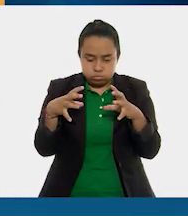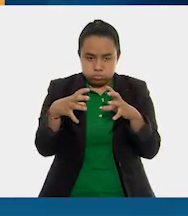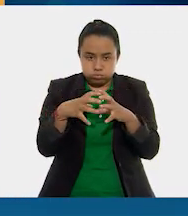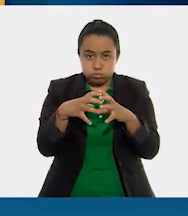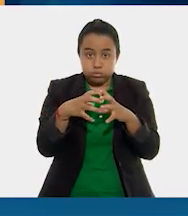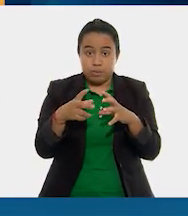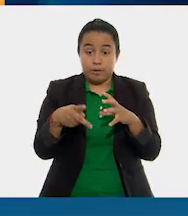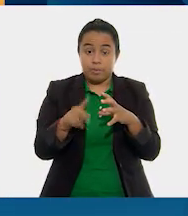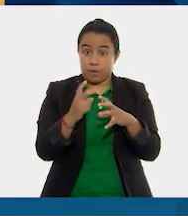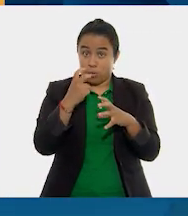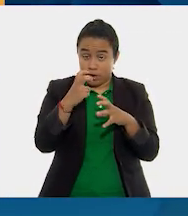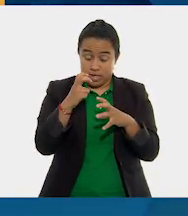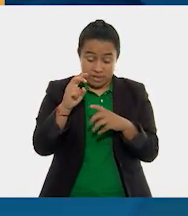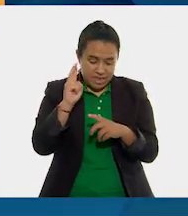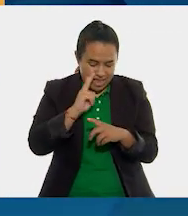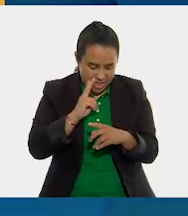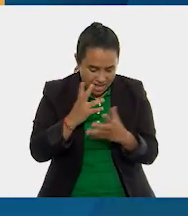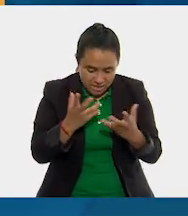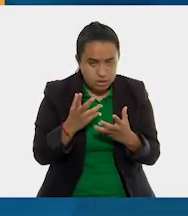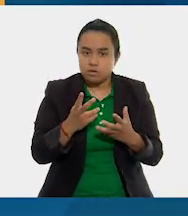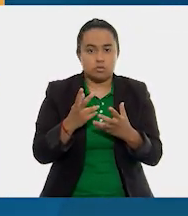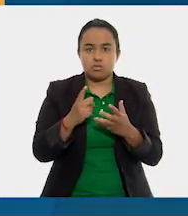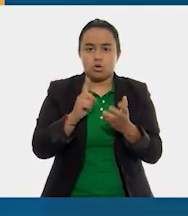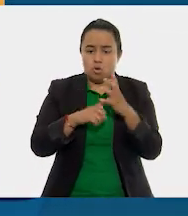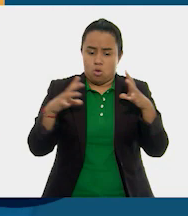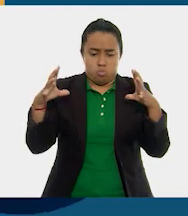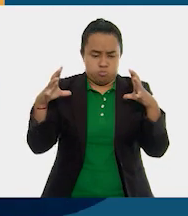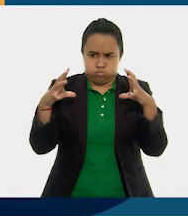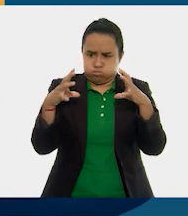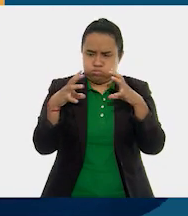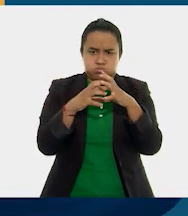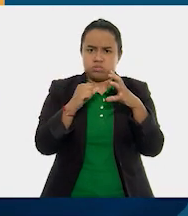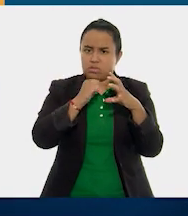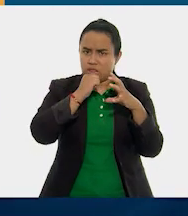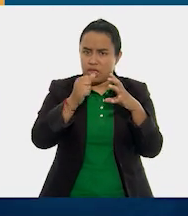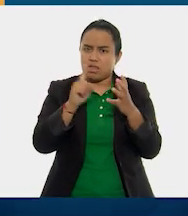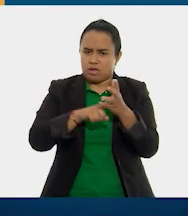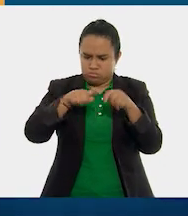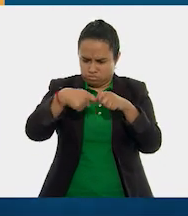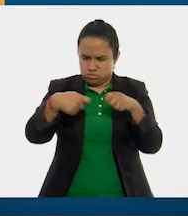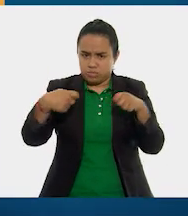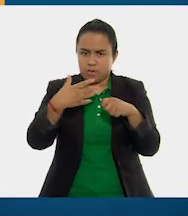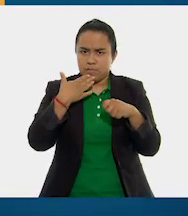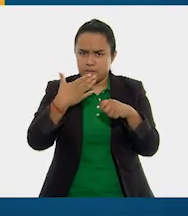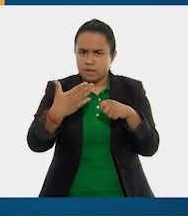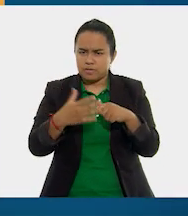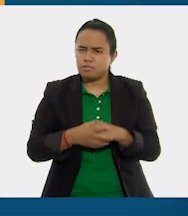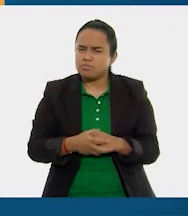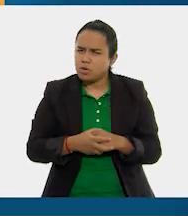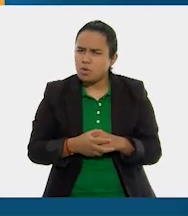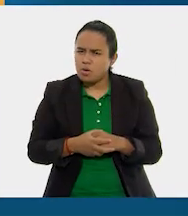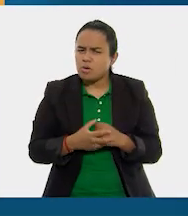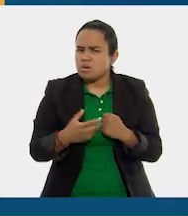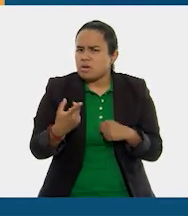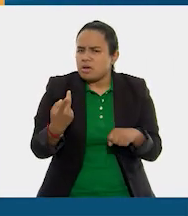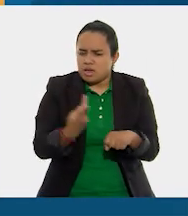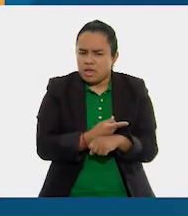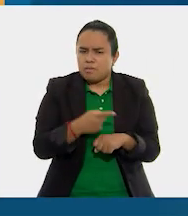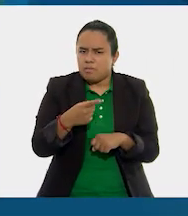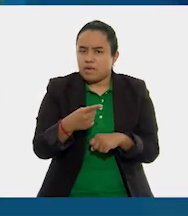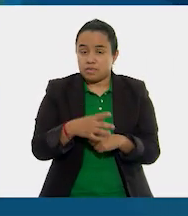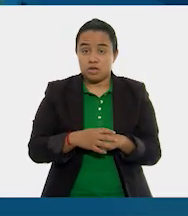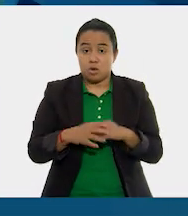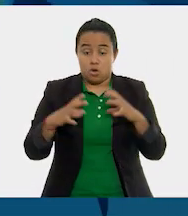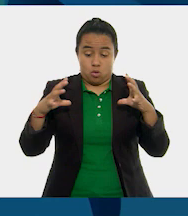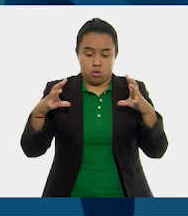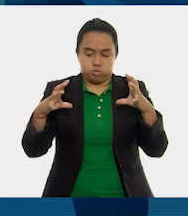eso no está ocurriendo. Mi globo no se ha ponchado y está bien amarrado. Entonces, ¿qué es lo que está ocurriendo? El